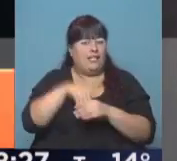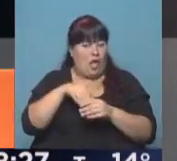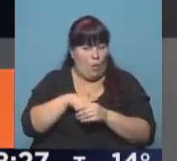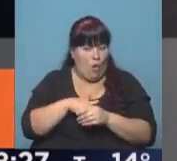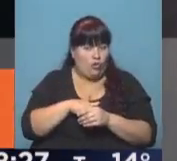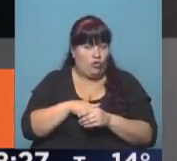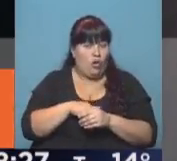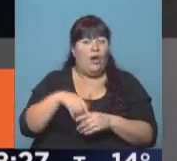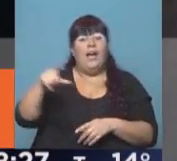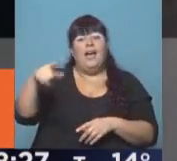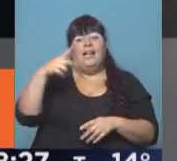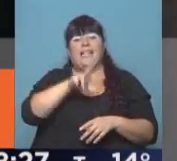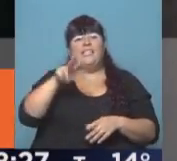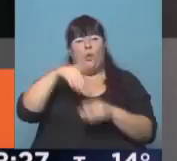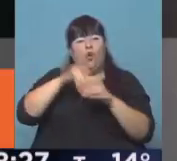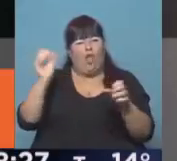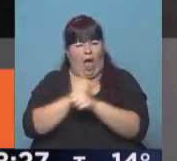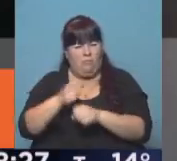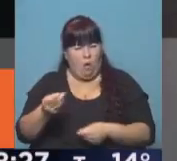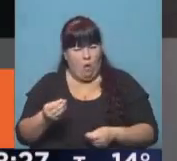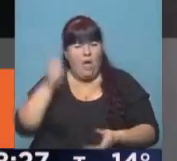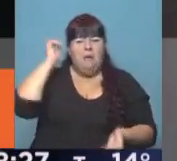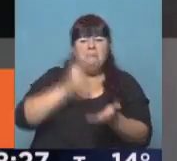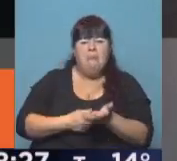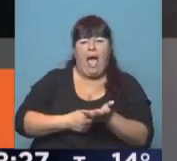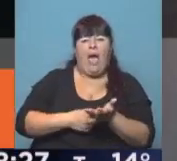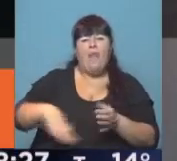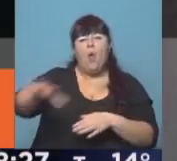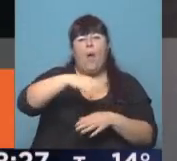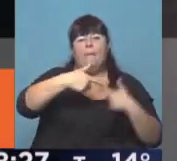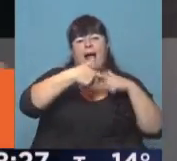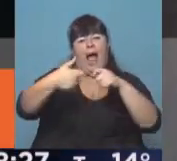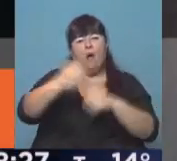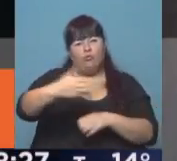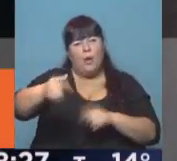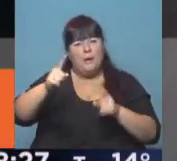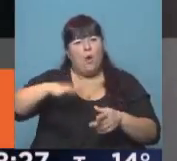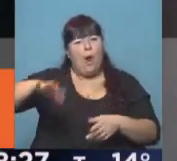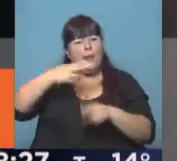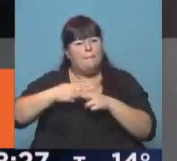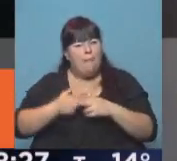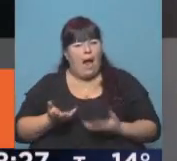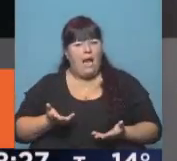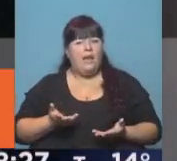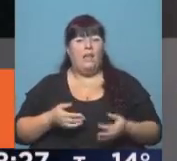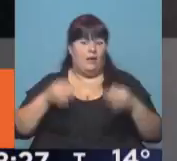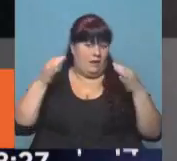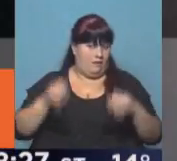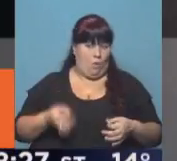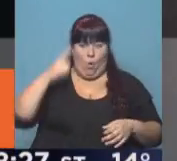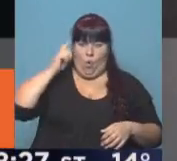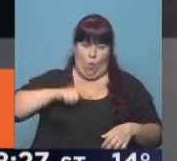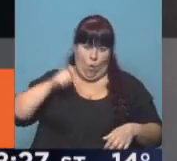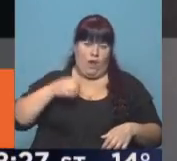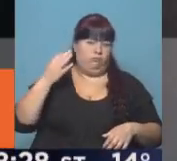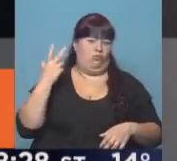el programa con 33 votos dictaminó que la empresa de acarreo eran estos lugares de zona parque bueno los concretos que un juez